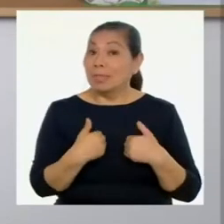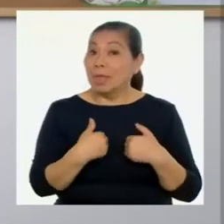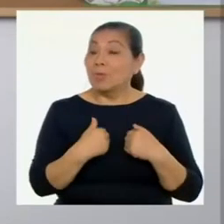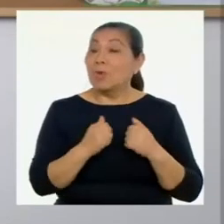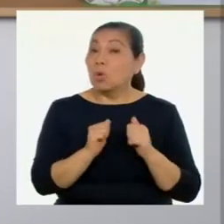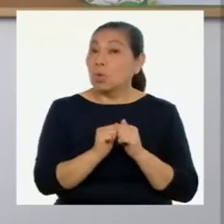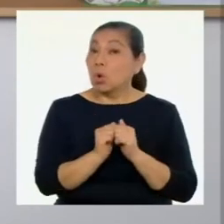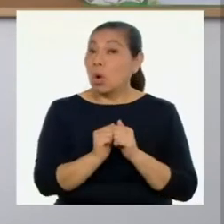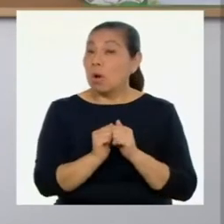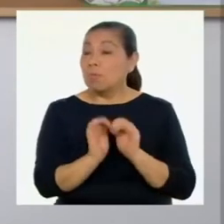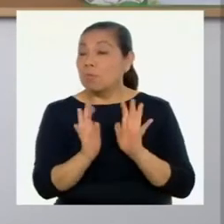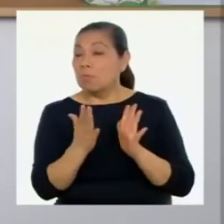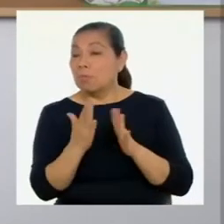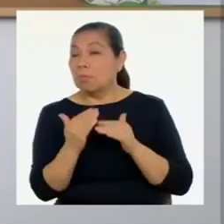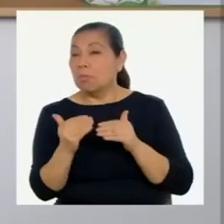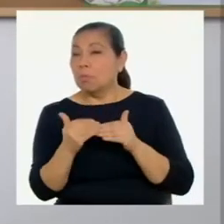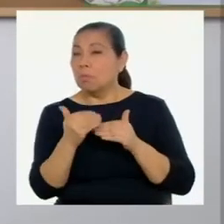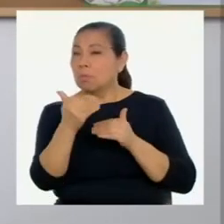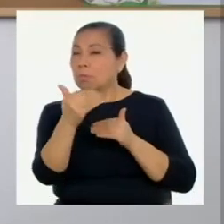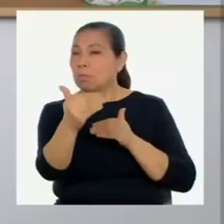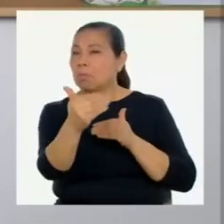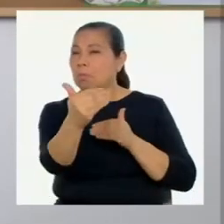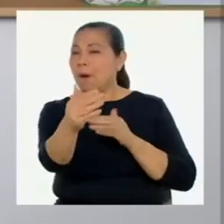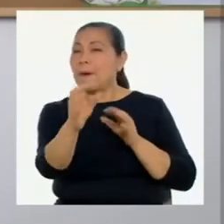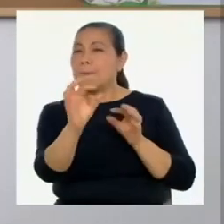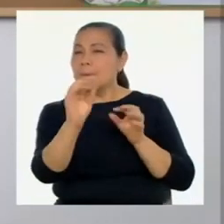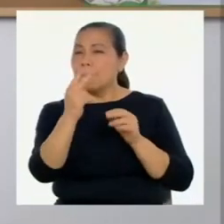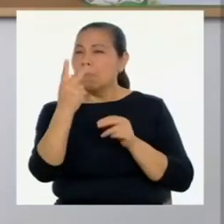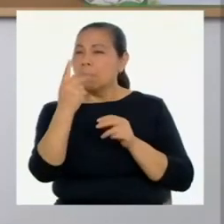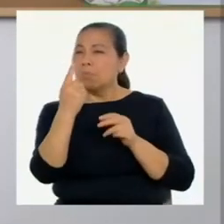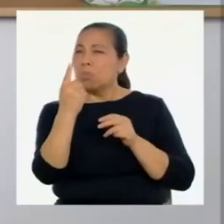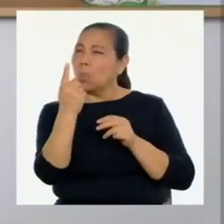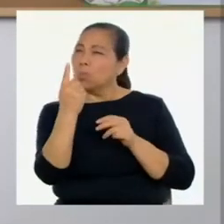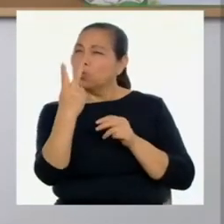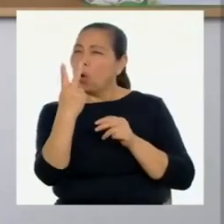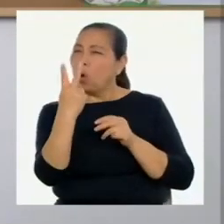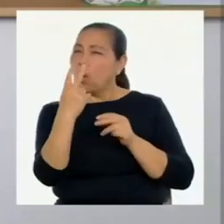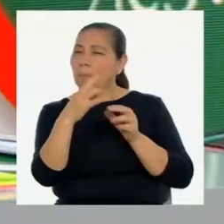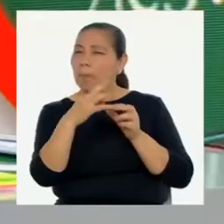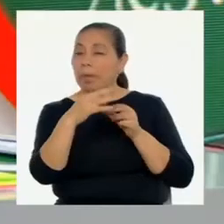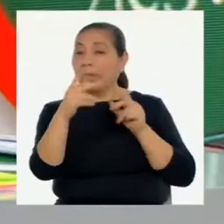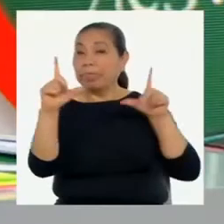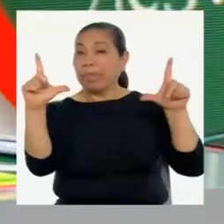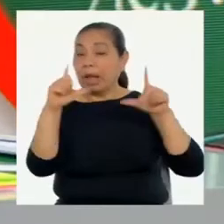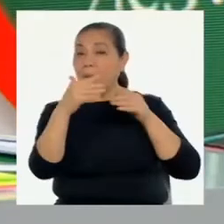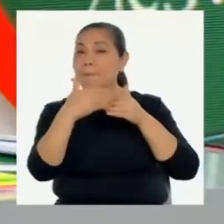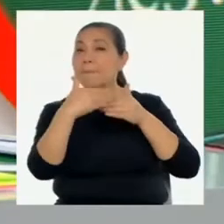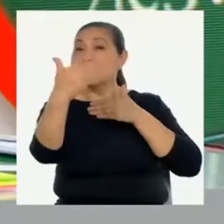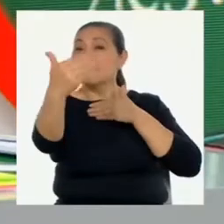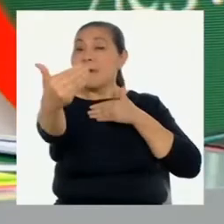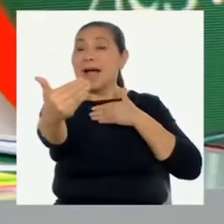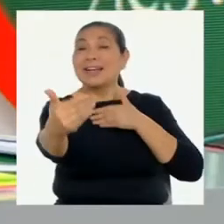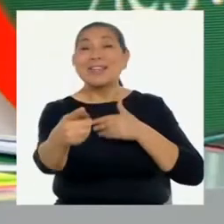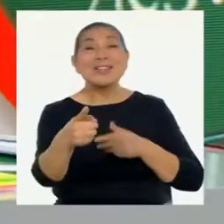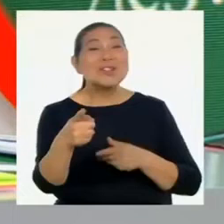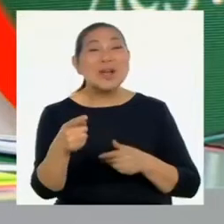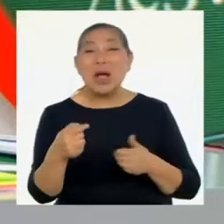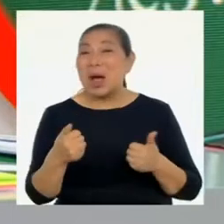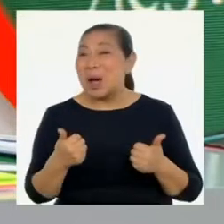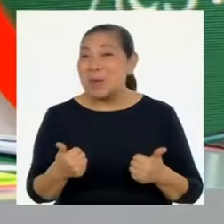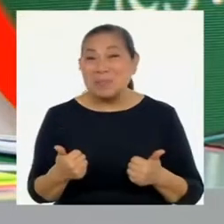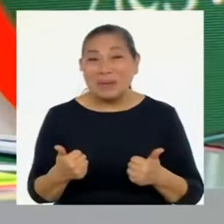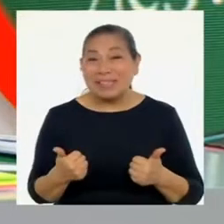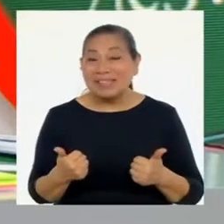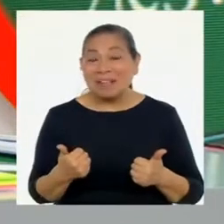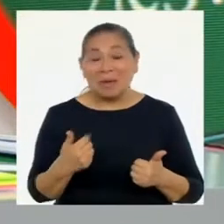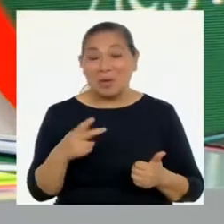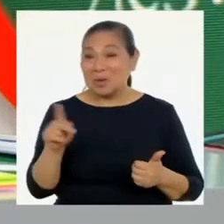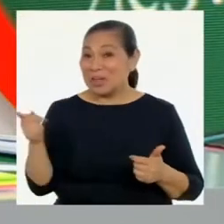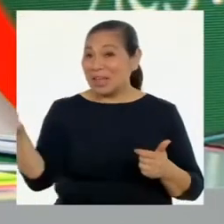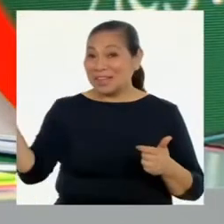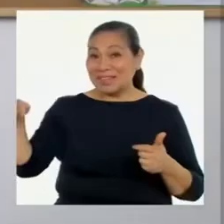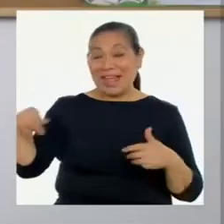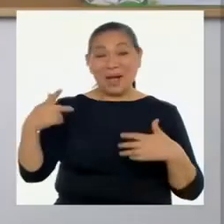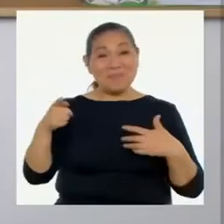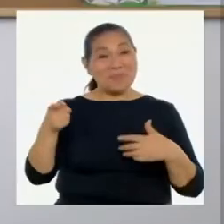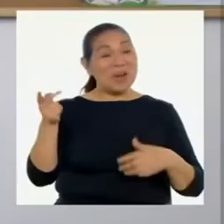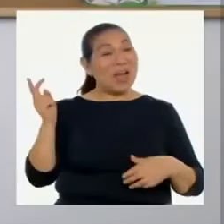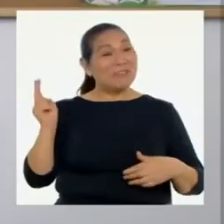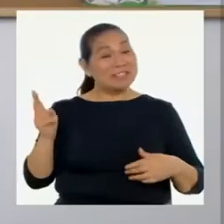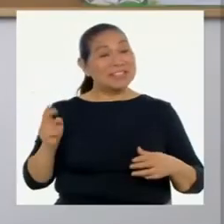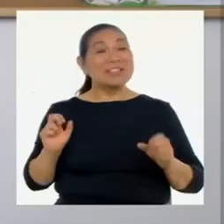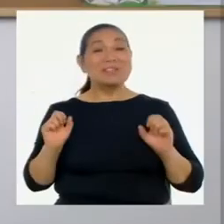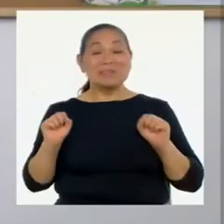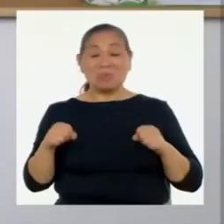Deberíamos estar como mínimo a un par de metros de nuestros televisores. ¿Cómo está? No me percaté de que ya estaba